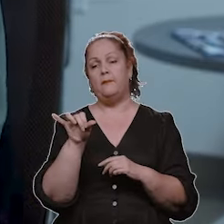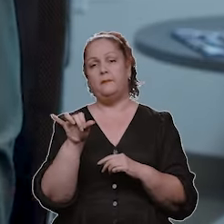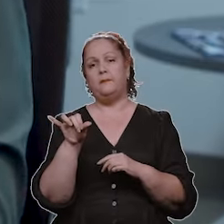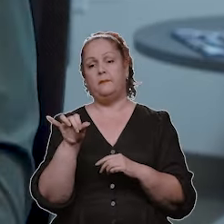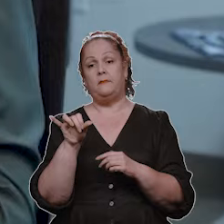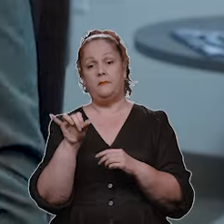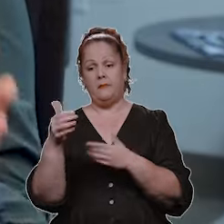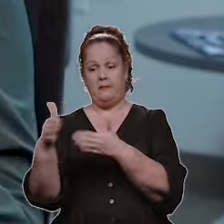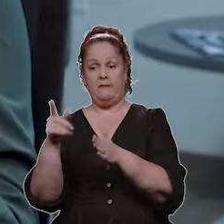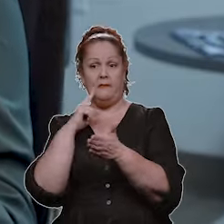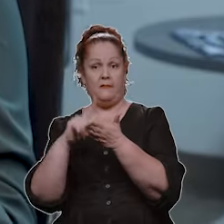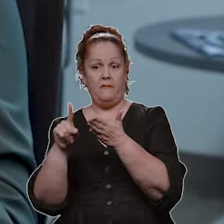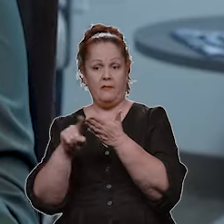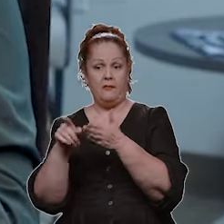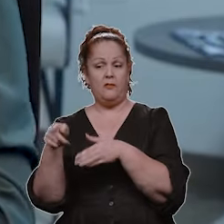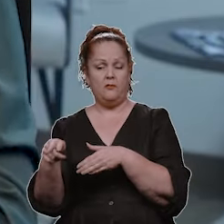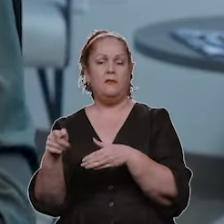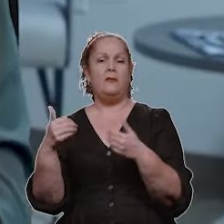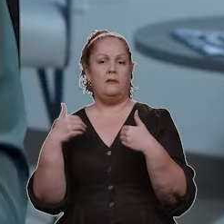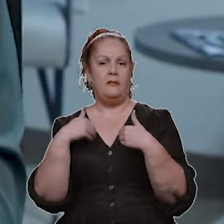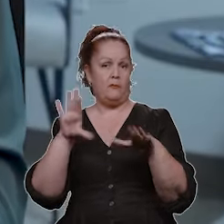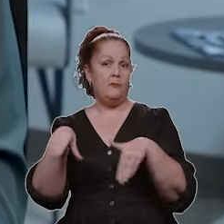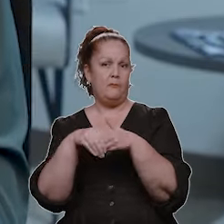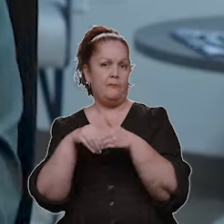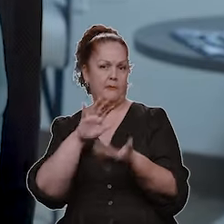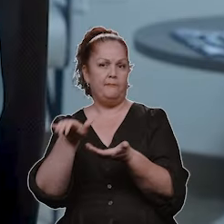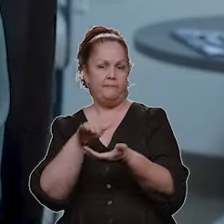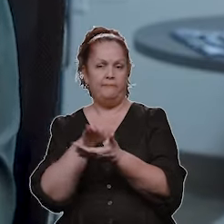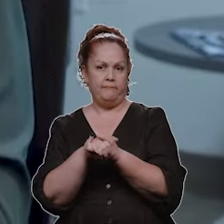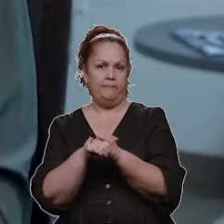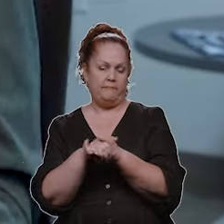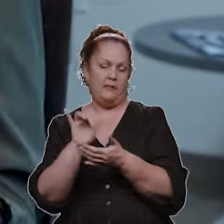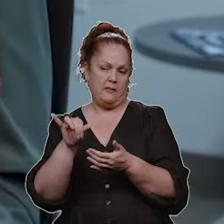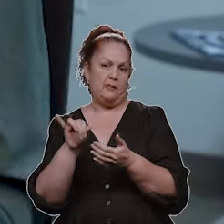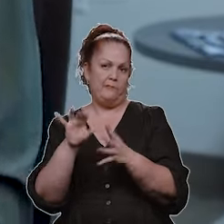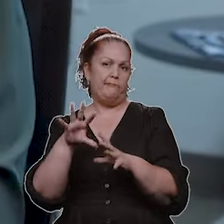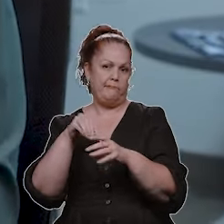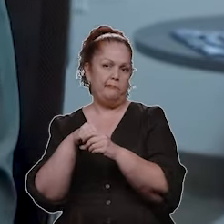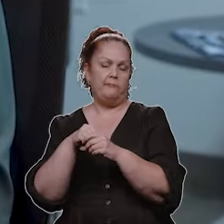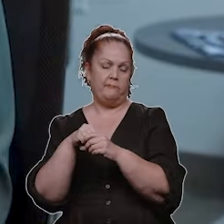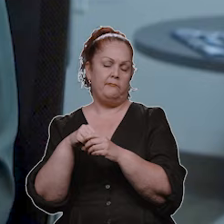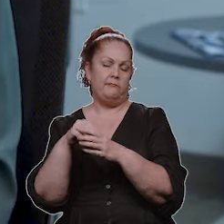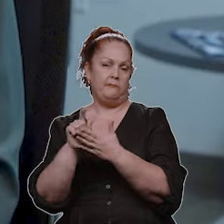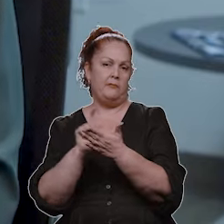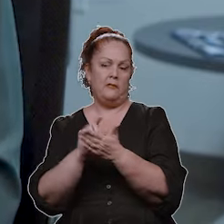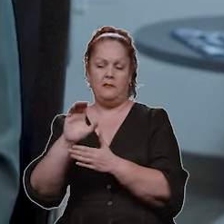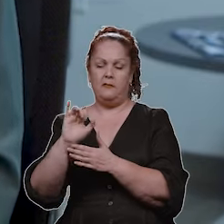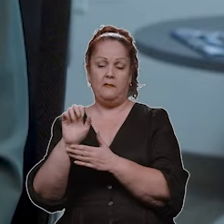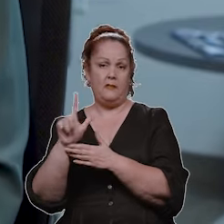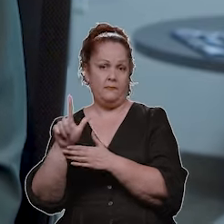eso también en las salas de investigaciones llevamos a cabo bodas o matrimonios que también lo podemos ver la considerar como un aspecto